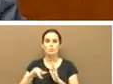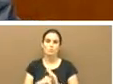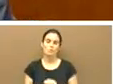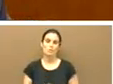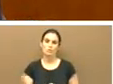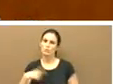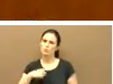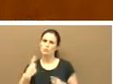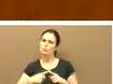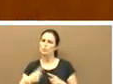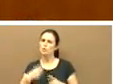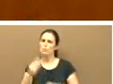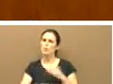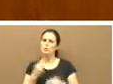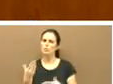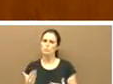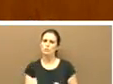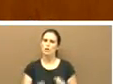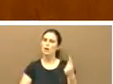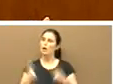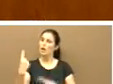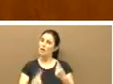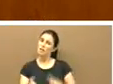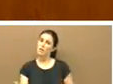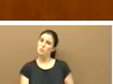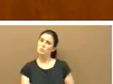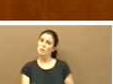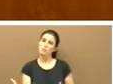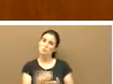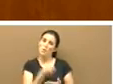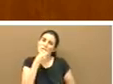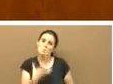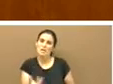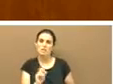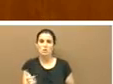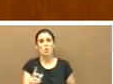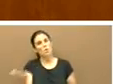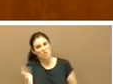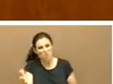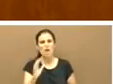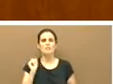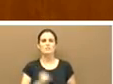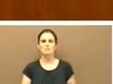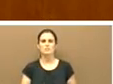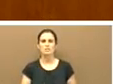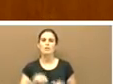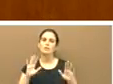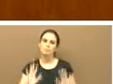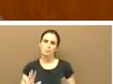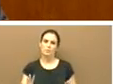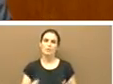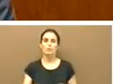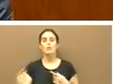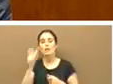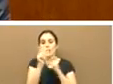Hemos hecho muchas cosas. Algunas, a lo mejor, no del todo bien o regular. Pero se equivoca el que